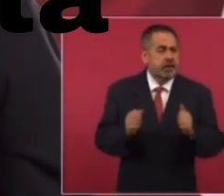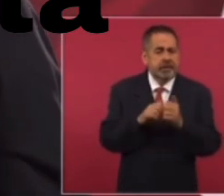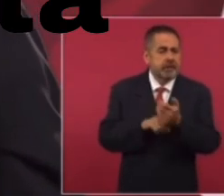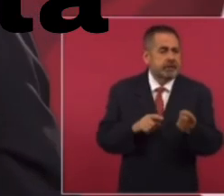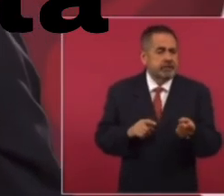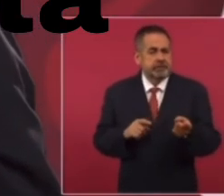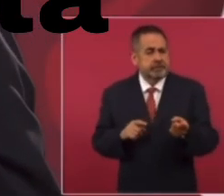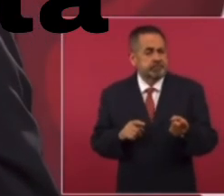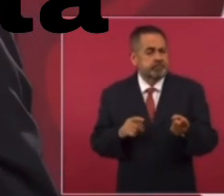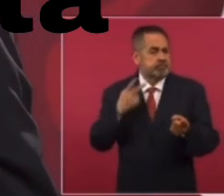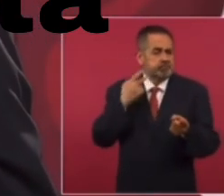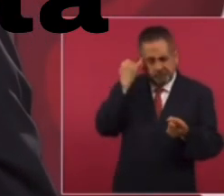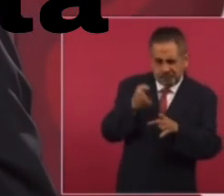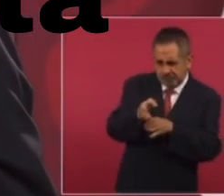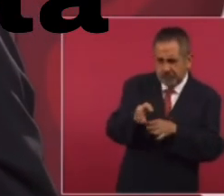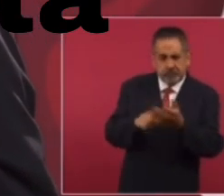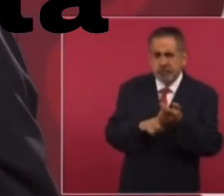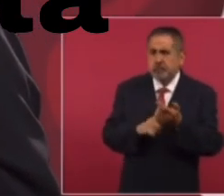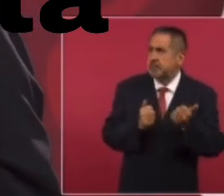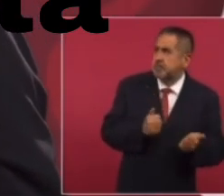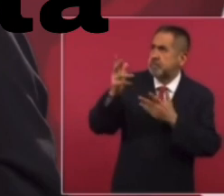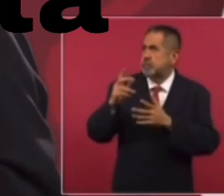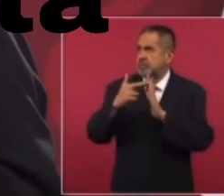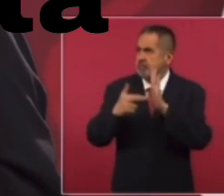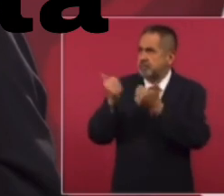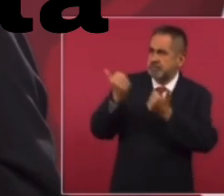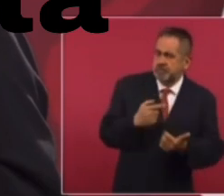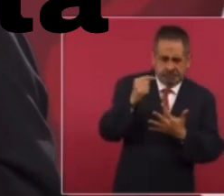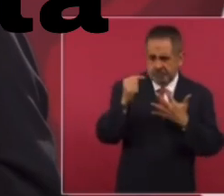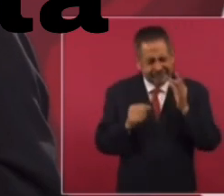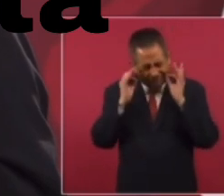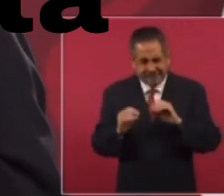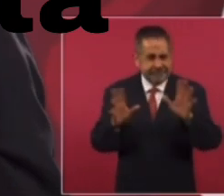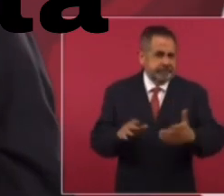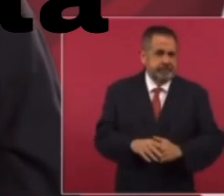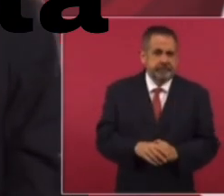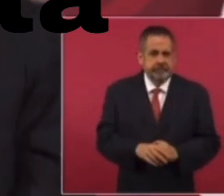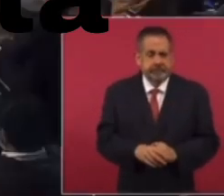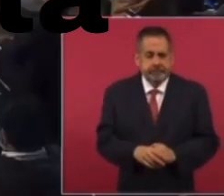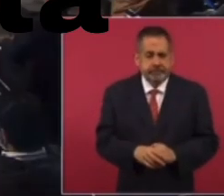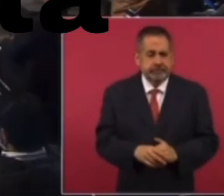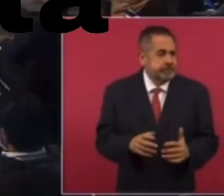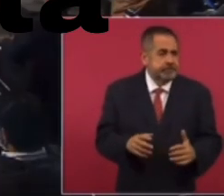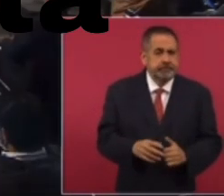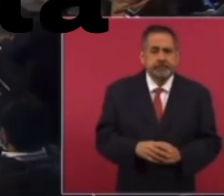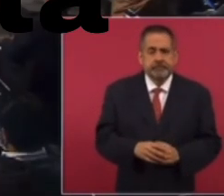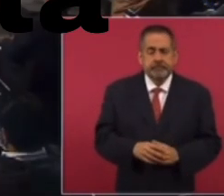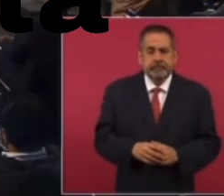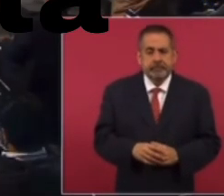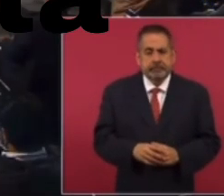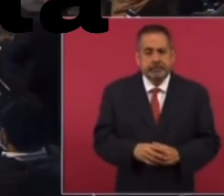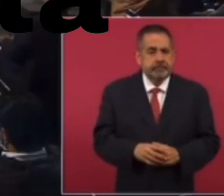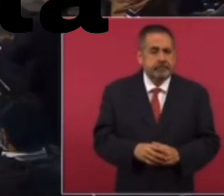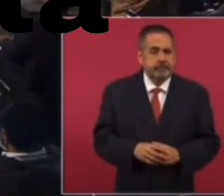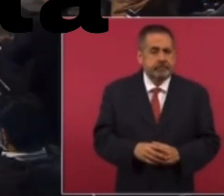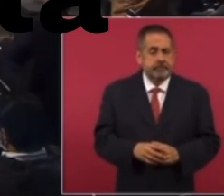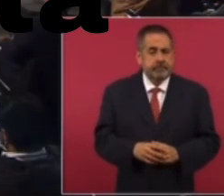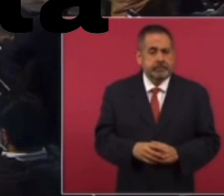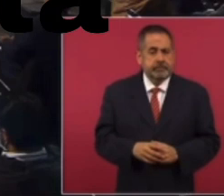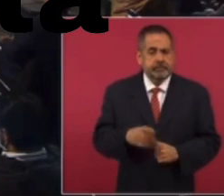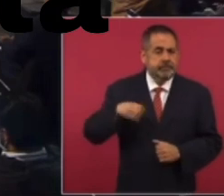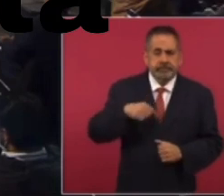no le importa nada de eso no le importa no le importan los muertos no le importan las viudas no le importan los huérfanos de la violencia que